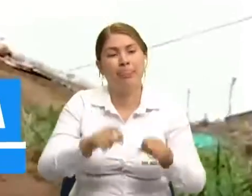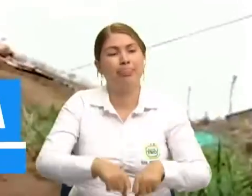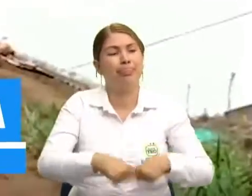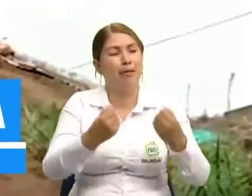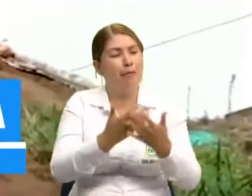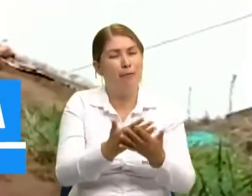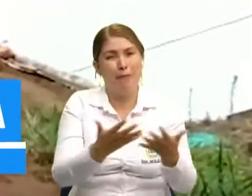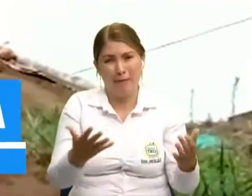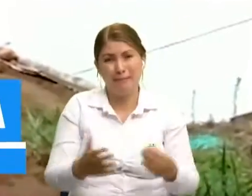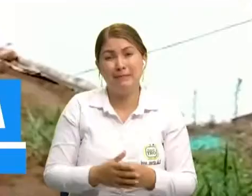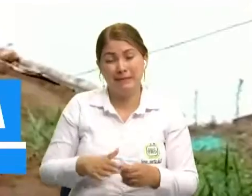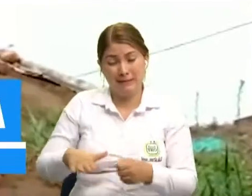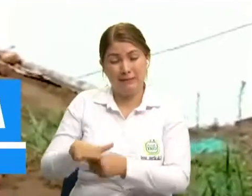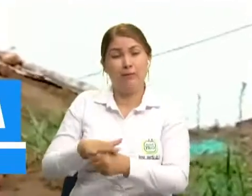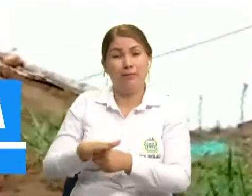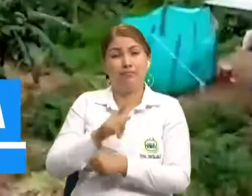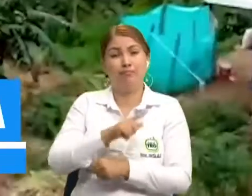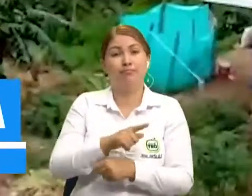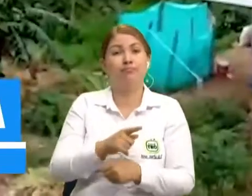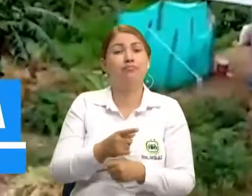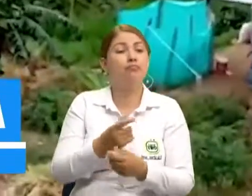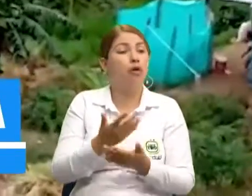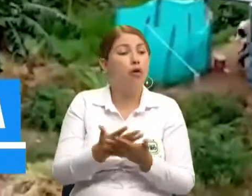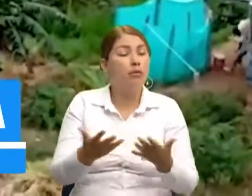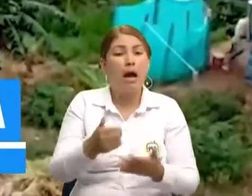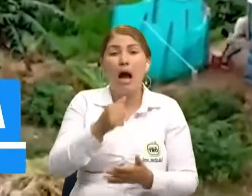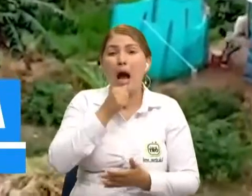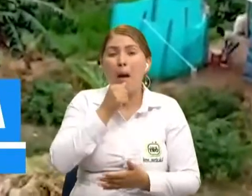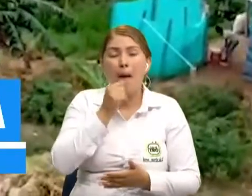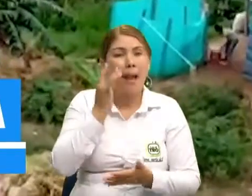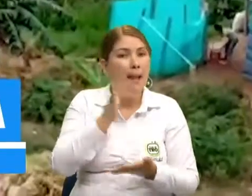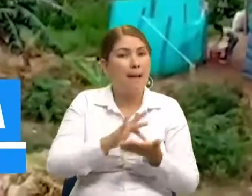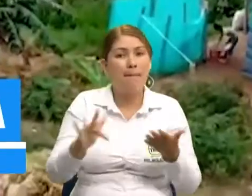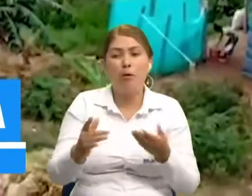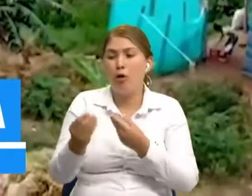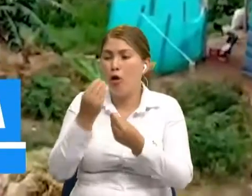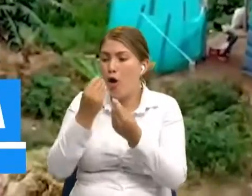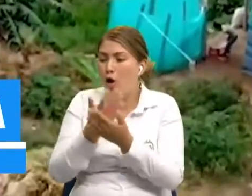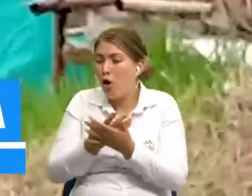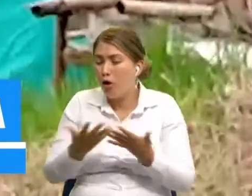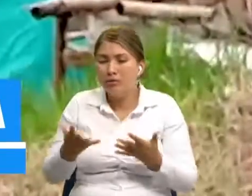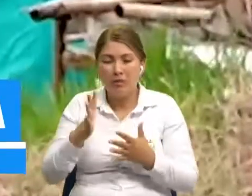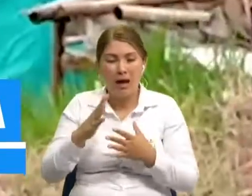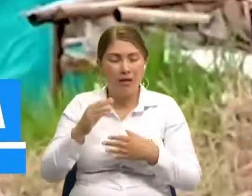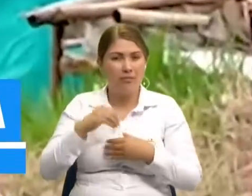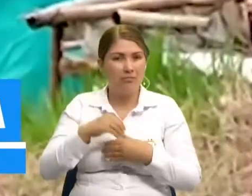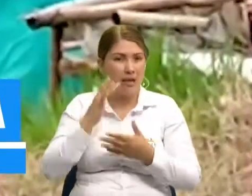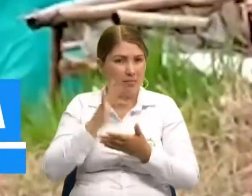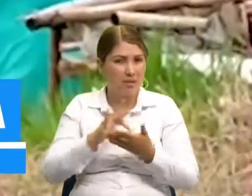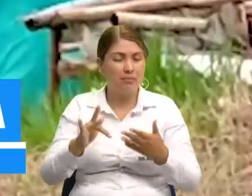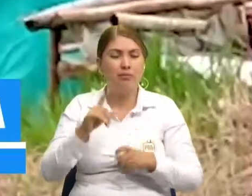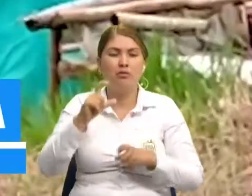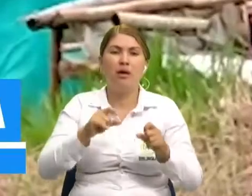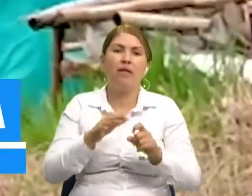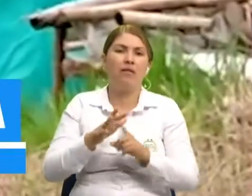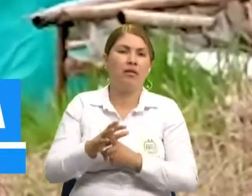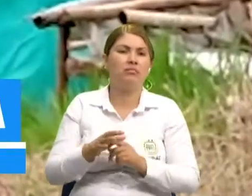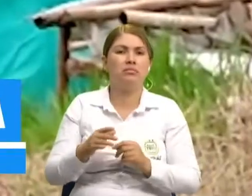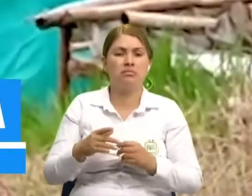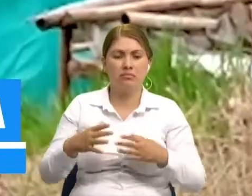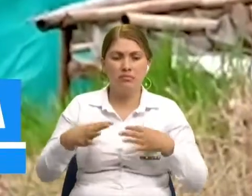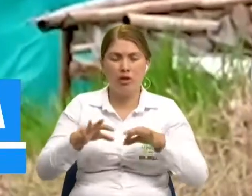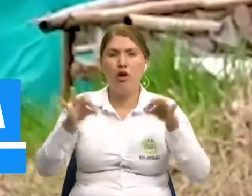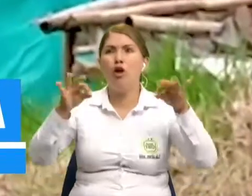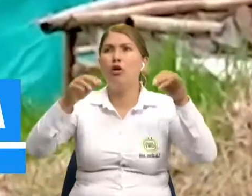materiales la crisis ha dejado escasez de insumos como agua potable comida y elementos de aseo los afectados han sacado trapos rojos